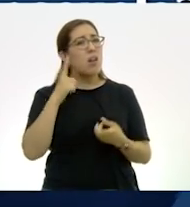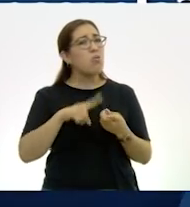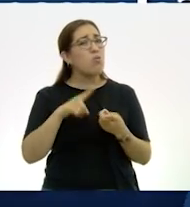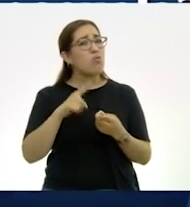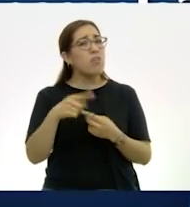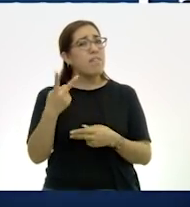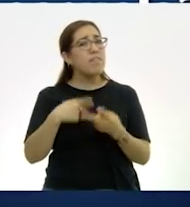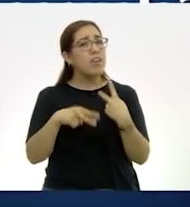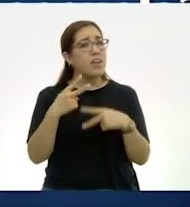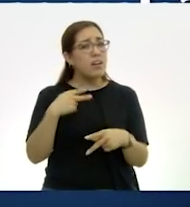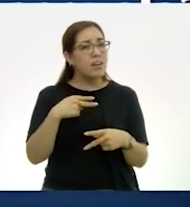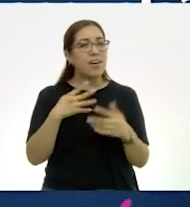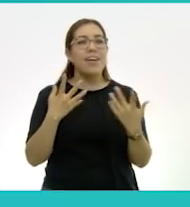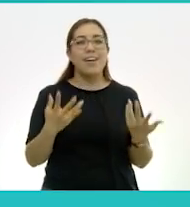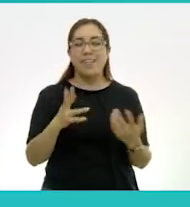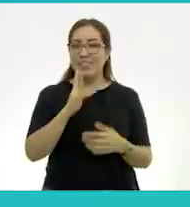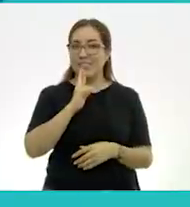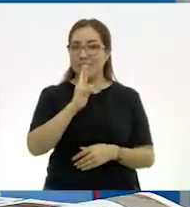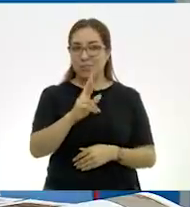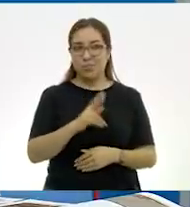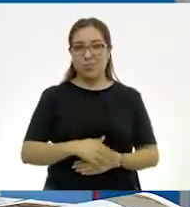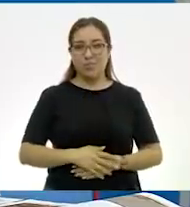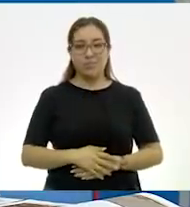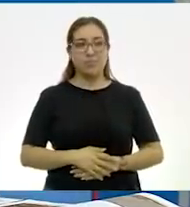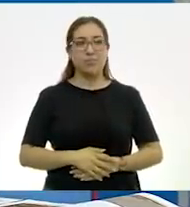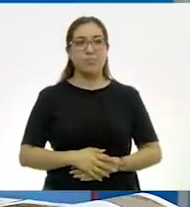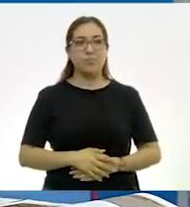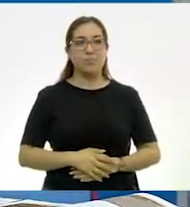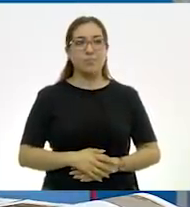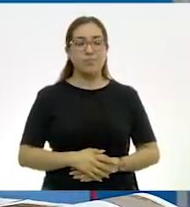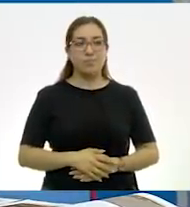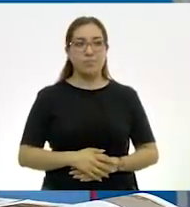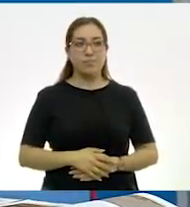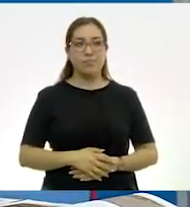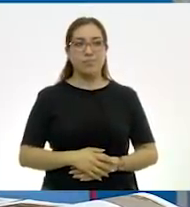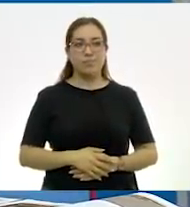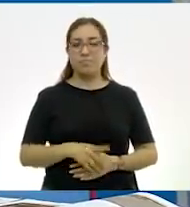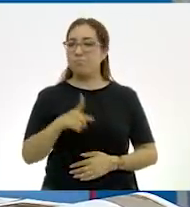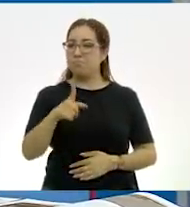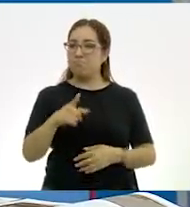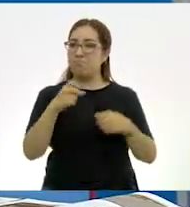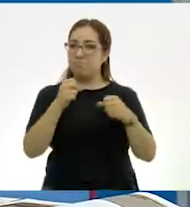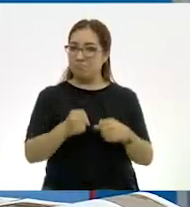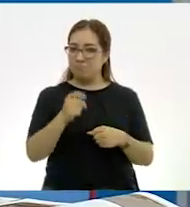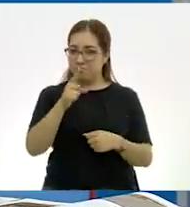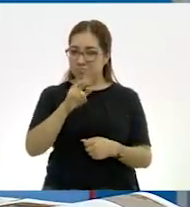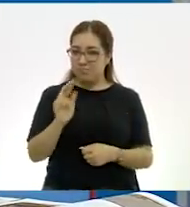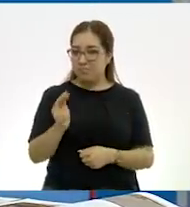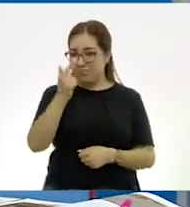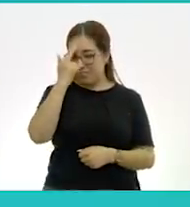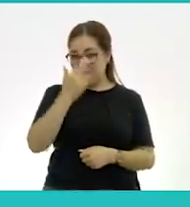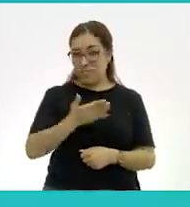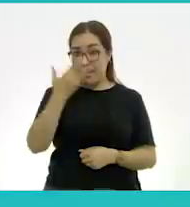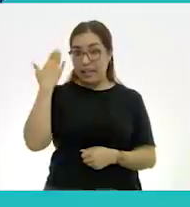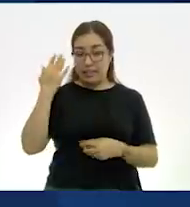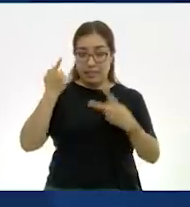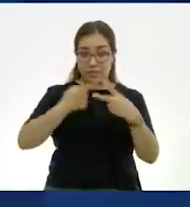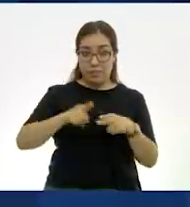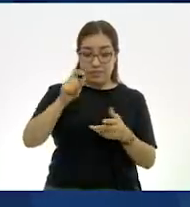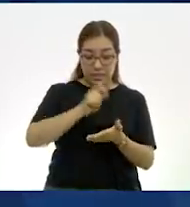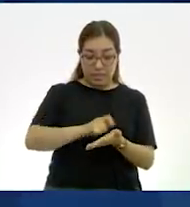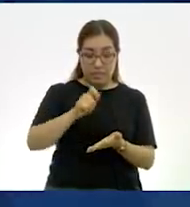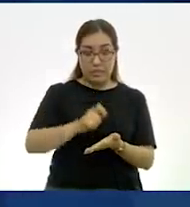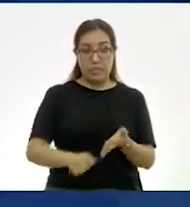Bueno, aquí tenemos como respuesta, nuestro sistema de escritura es alfabético. Seguramente recordarás que cuando comenzaste a escribir, lo primero